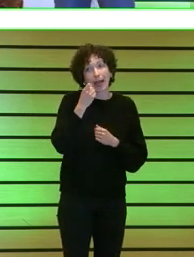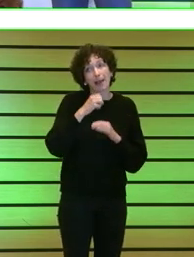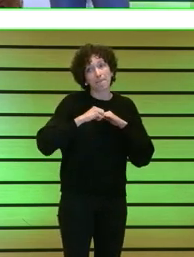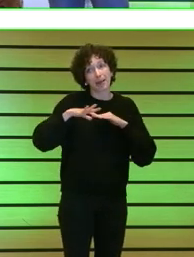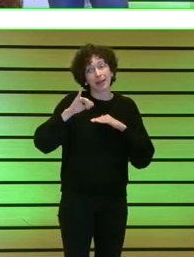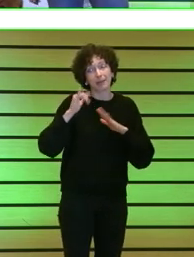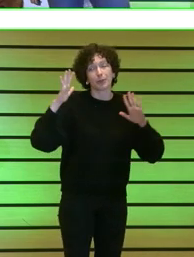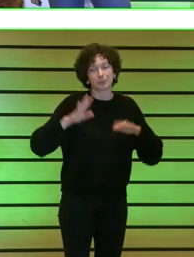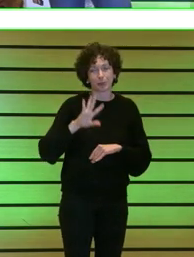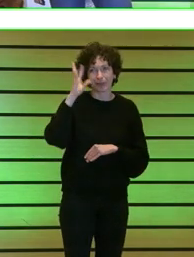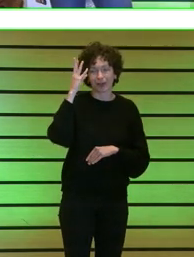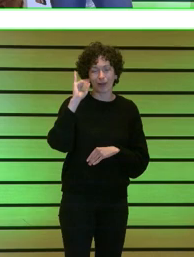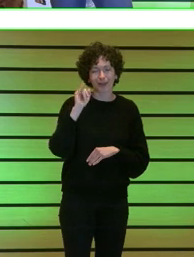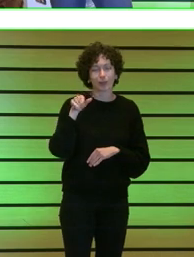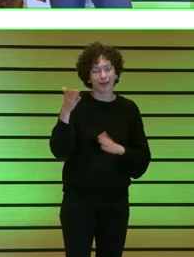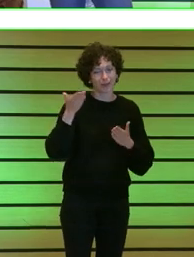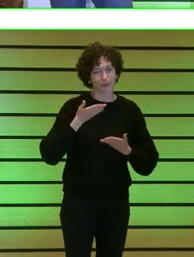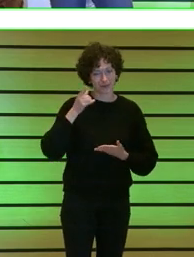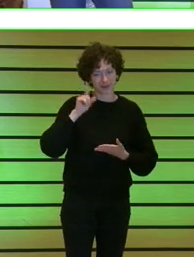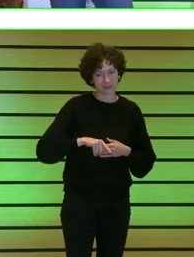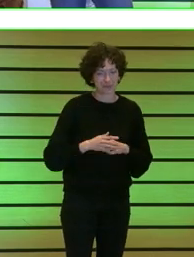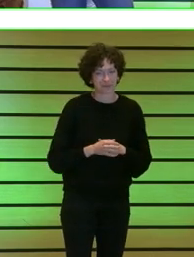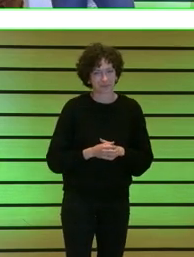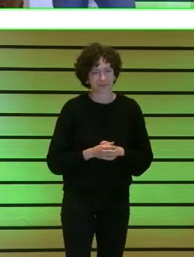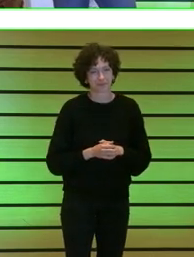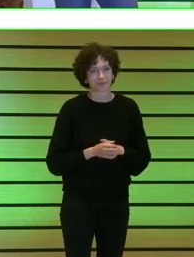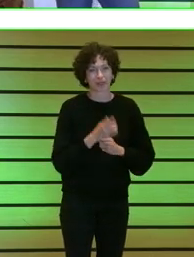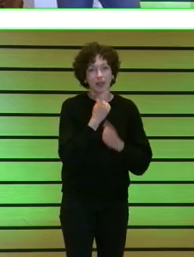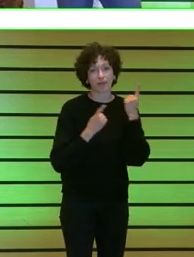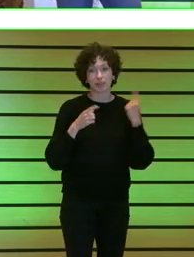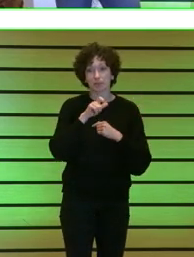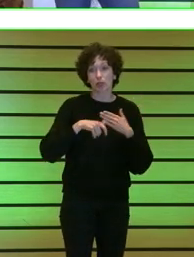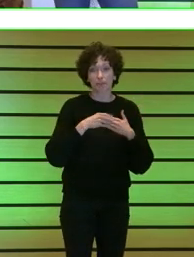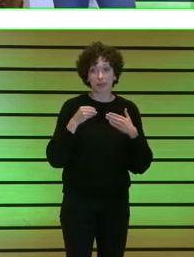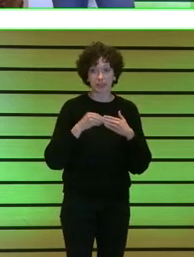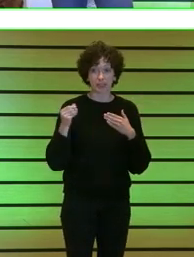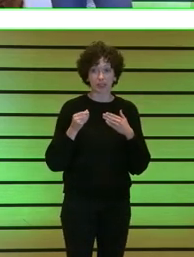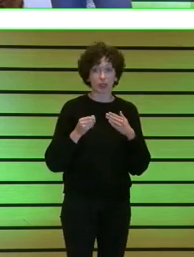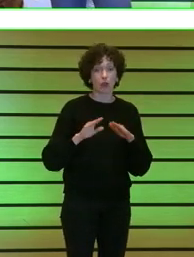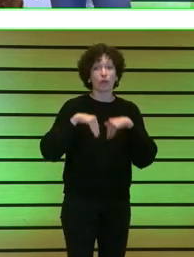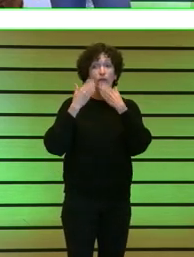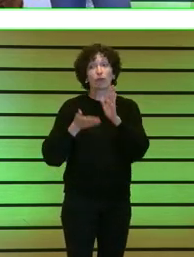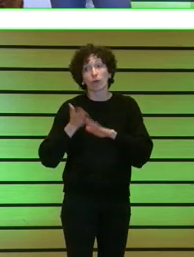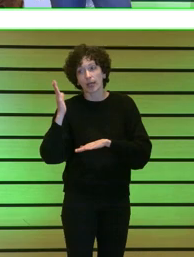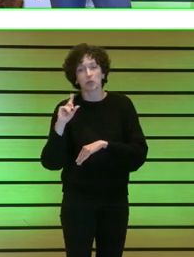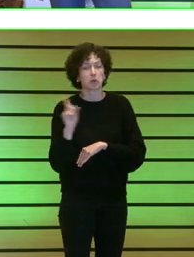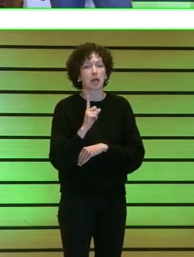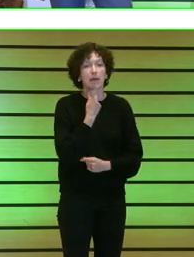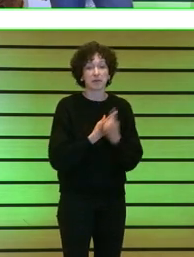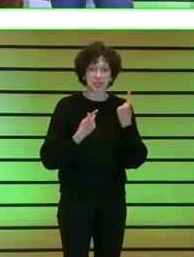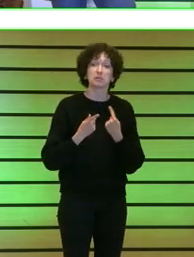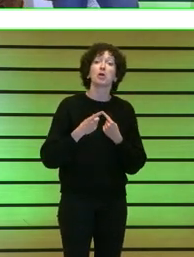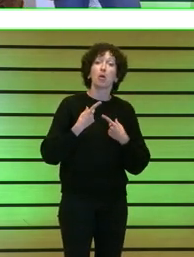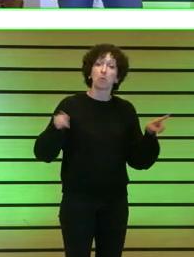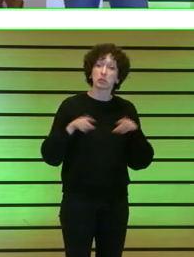cielo y eso también ayuda a veces en vez de sacar al paciente lo que hacemos Es traer música en directo a la unidad Y